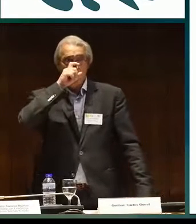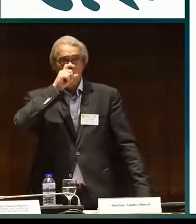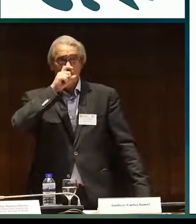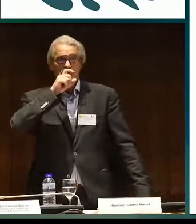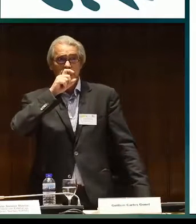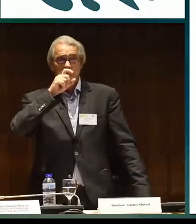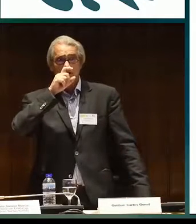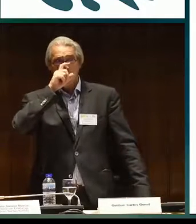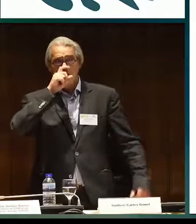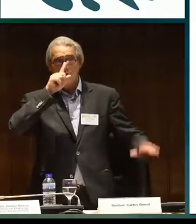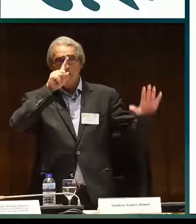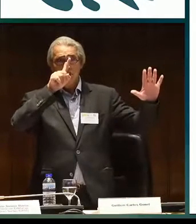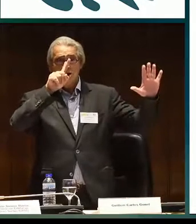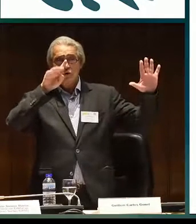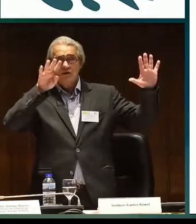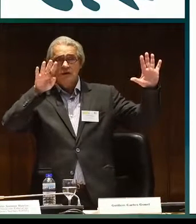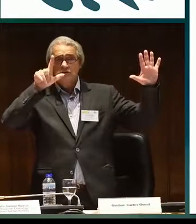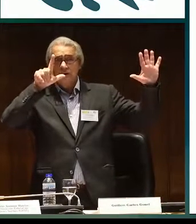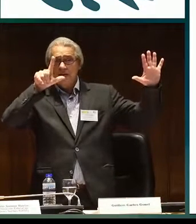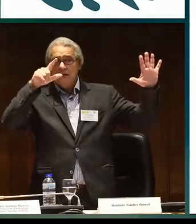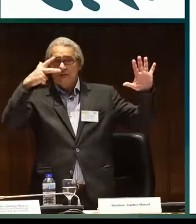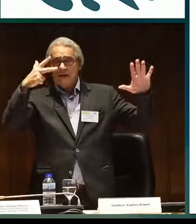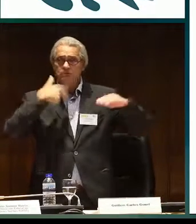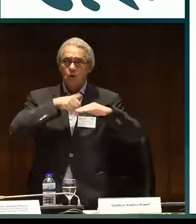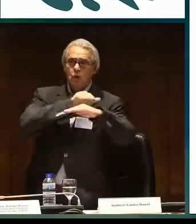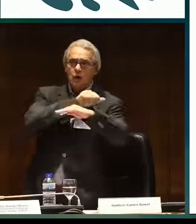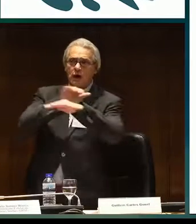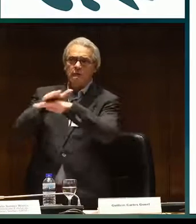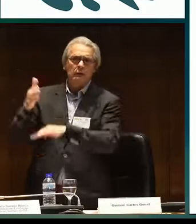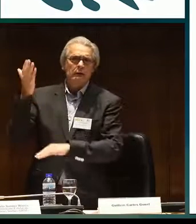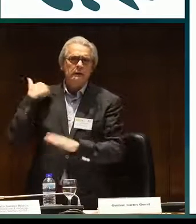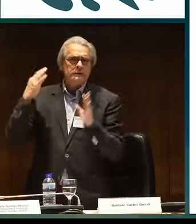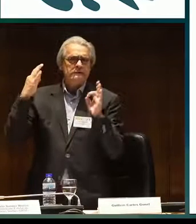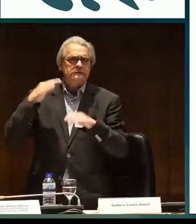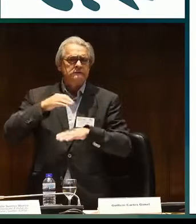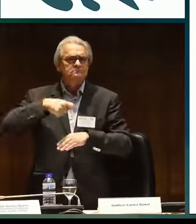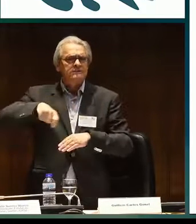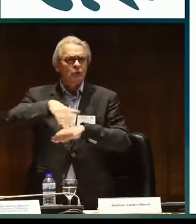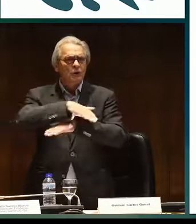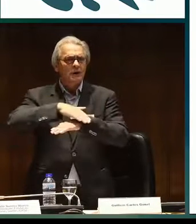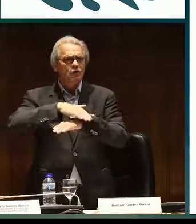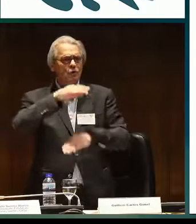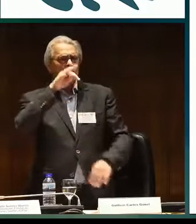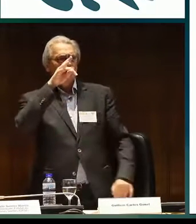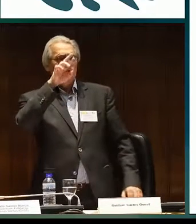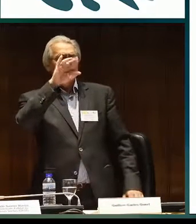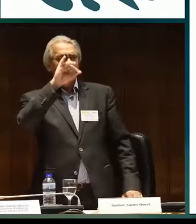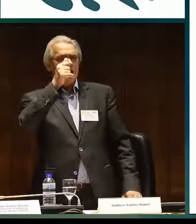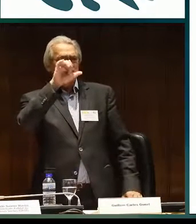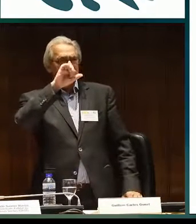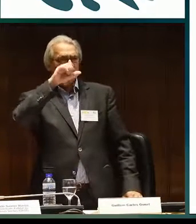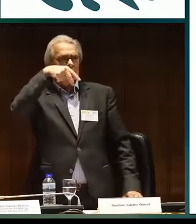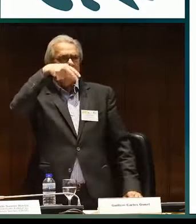otro. Yo llevo ya 30 años en la profesión, desde 1973, momento en el que envié